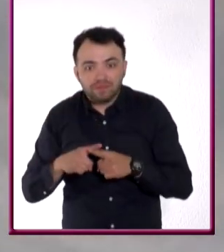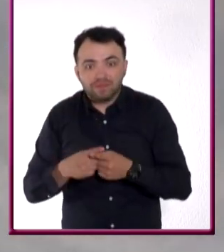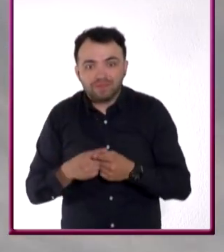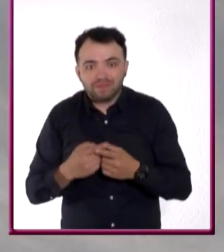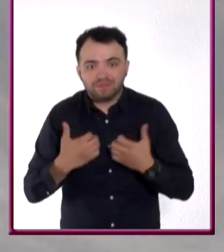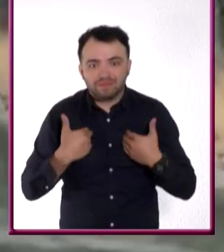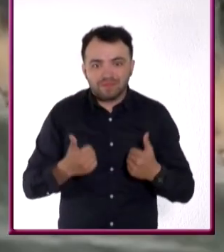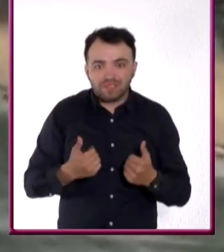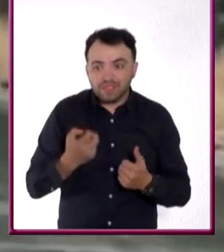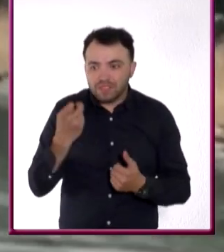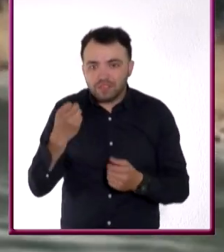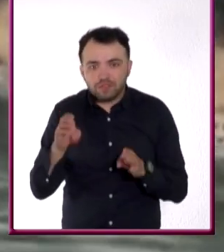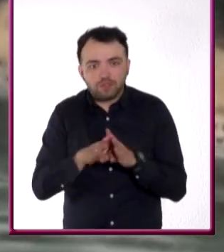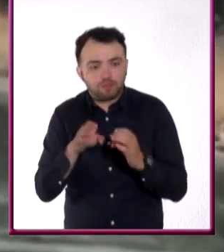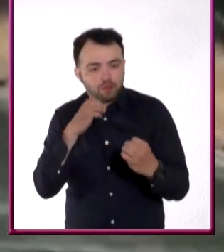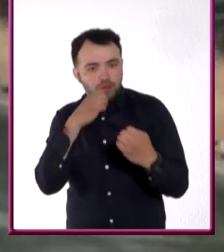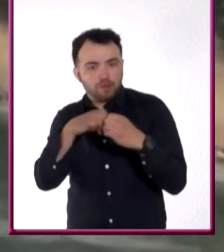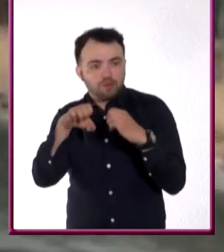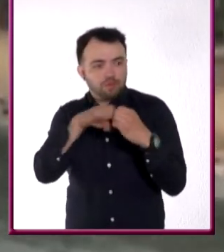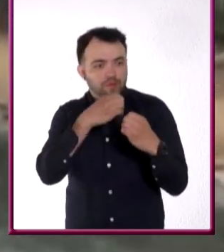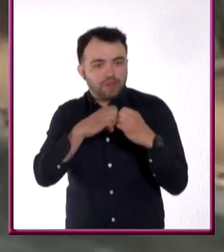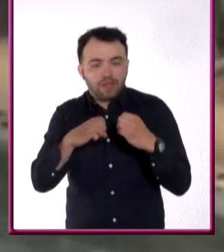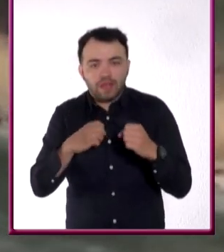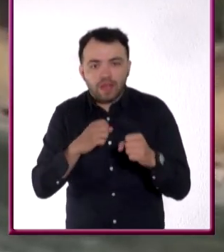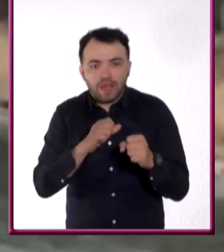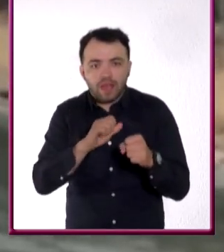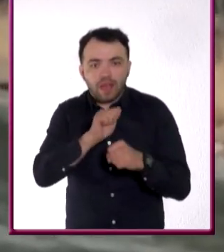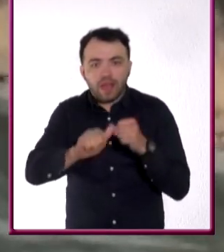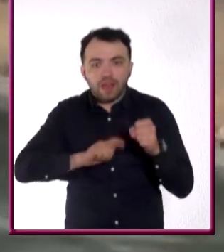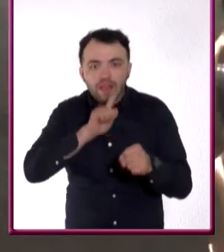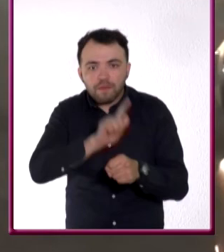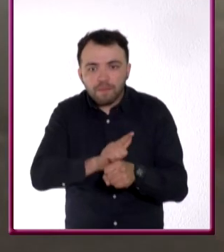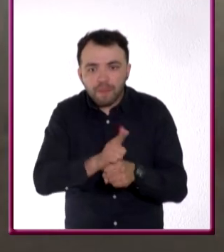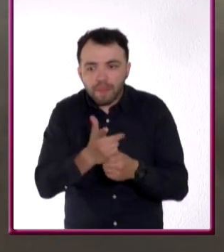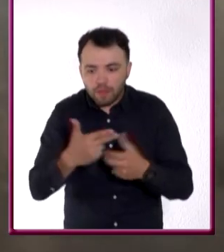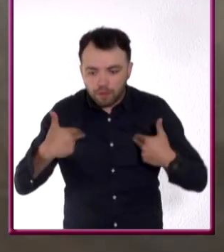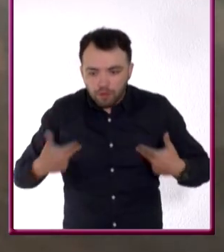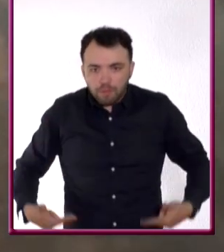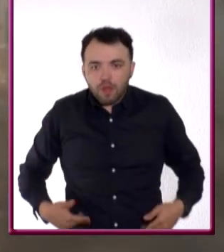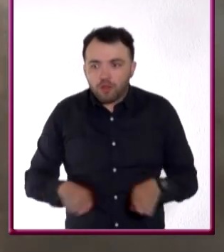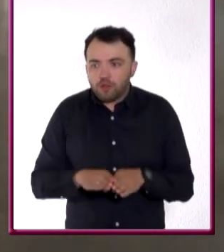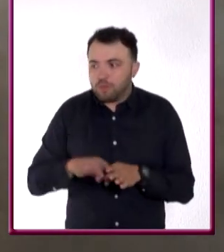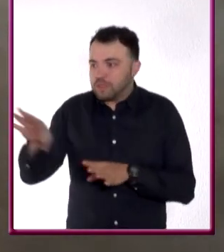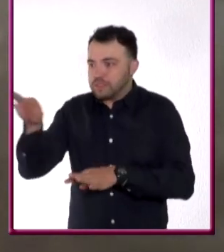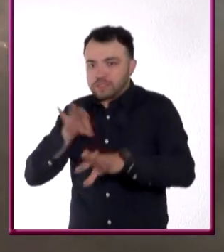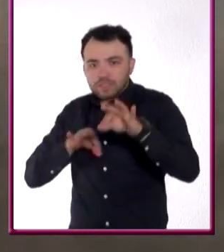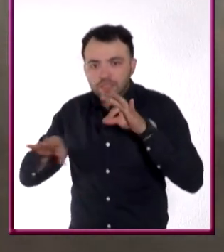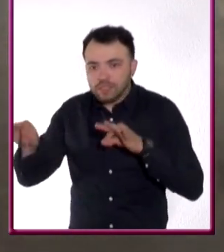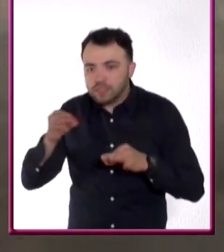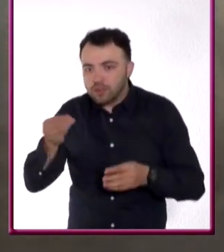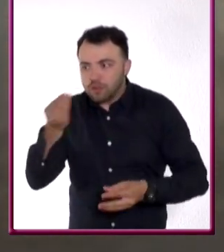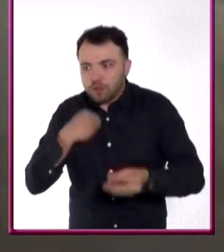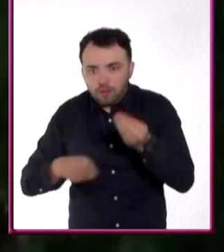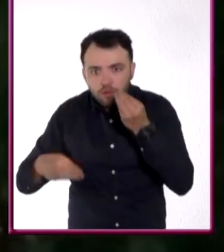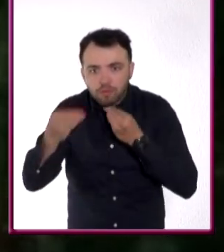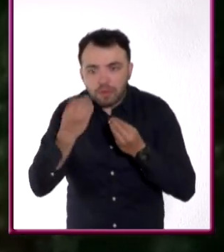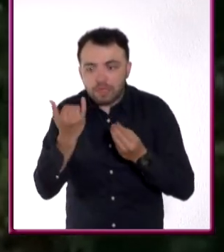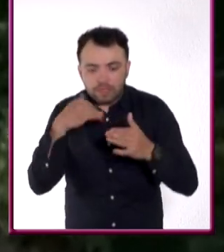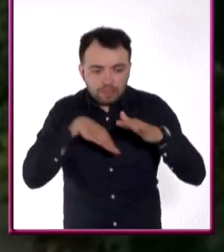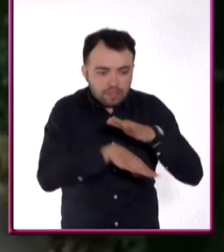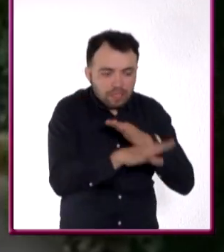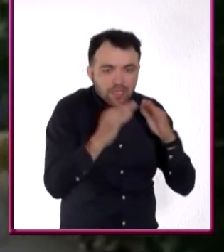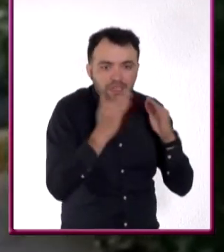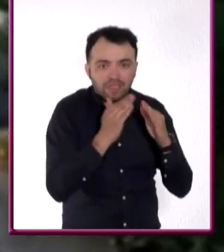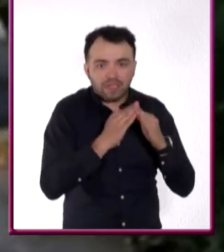los hace competir con otras especies animales, incluida la humana, para poder alimentarse, obtener agua y refugio. Es